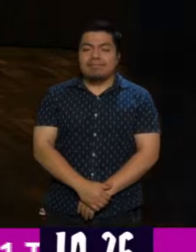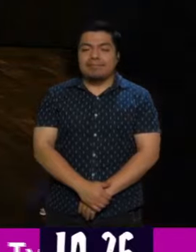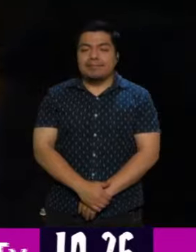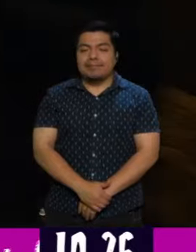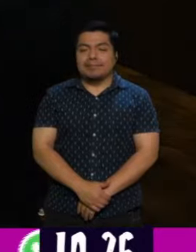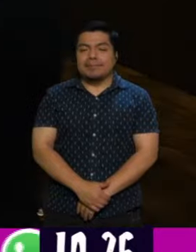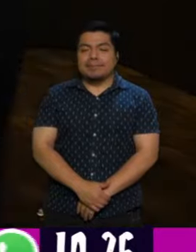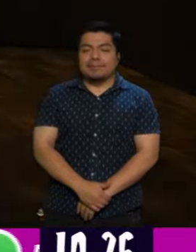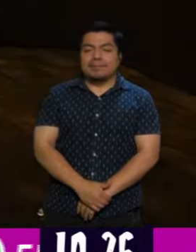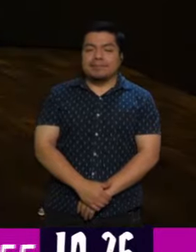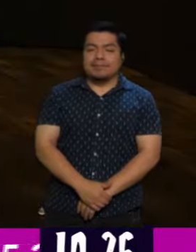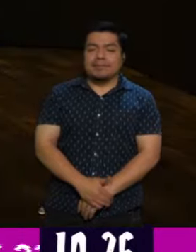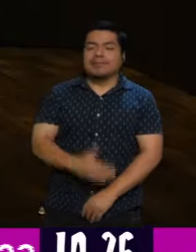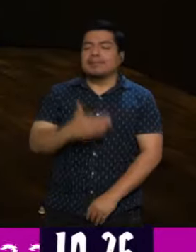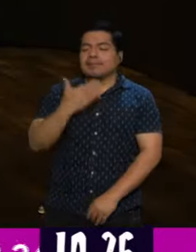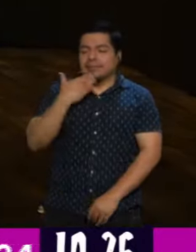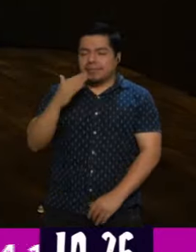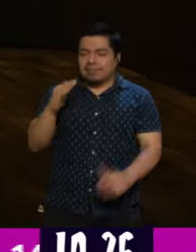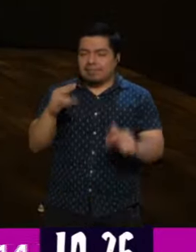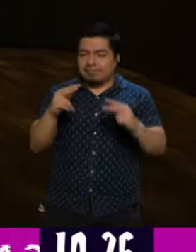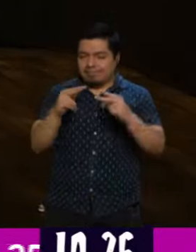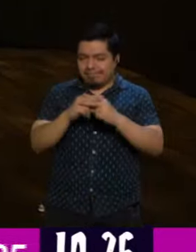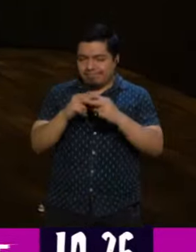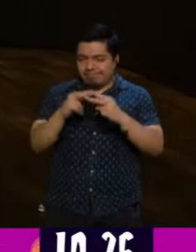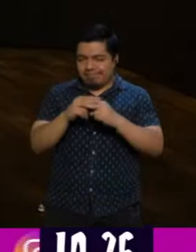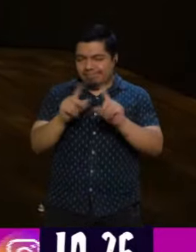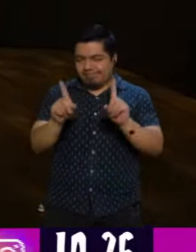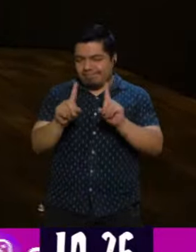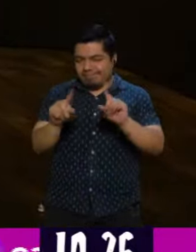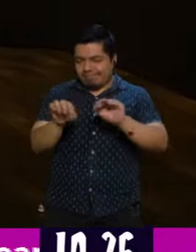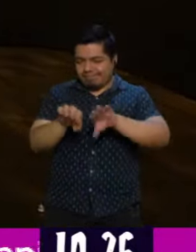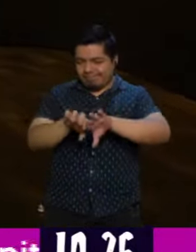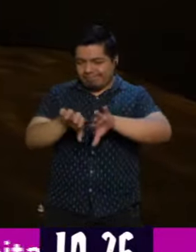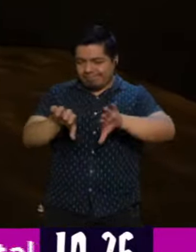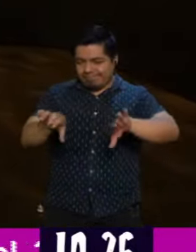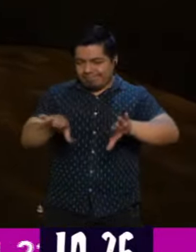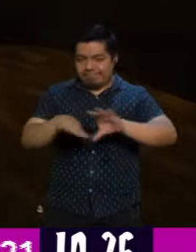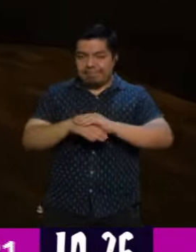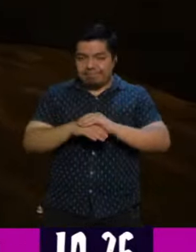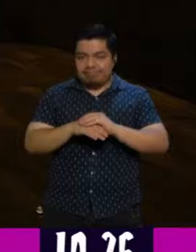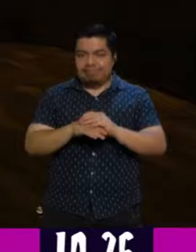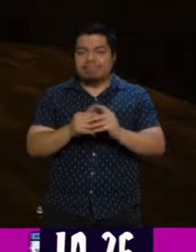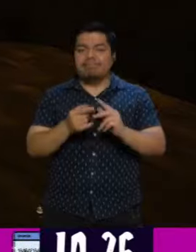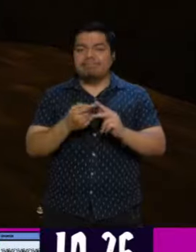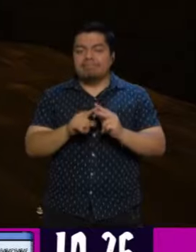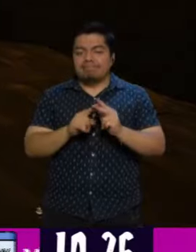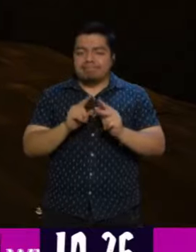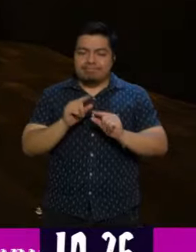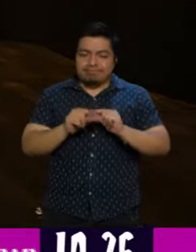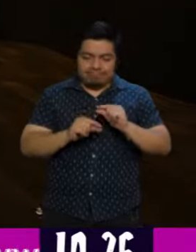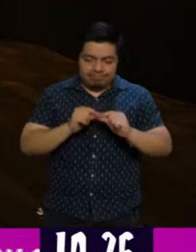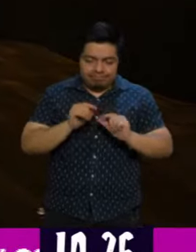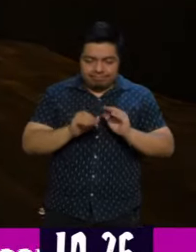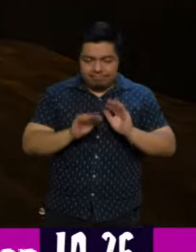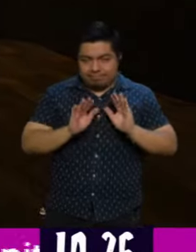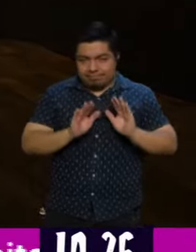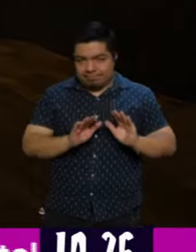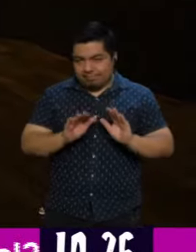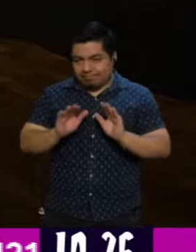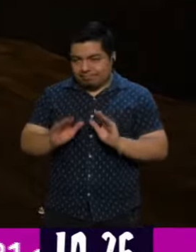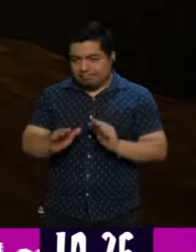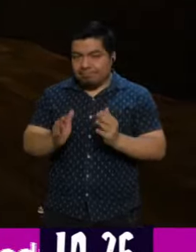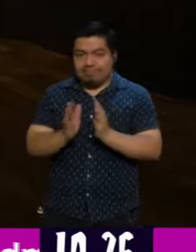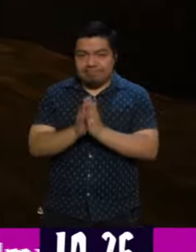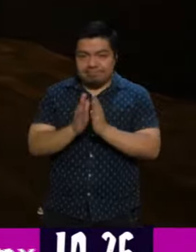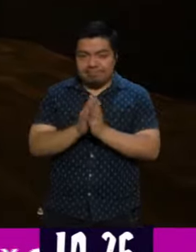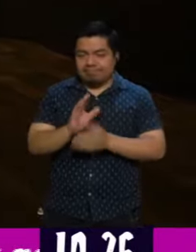Ya está bien. No se peleen. Aquí venimos a que con estén Aya, más tranquilos, por aunque favor. Aunque sea un coñacita para que le bajen. Sí. Oiga, el